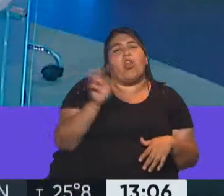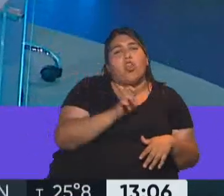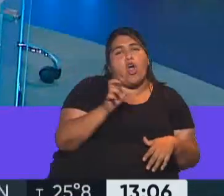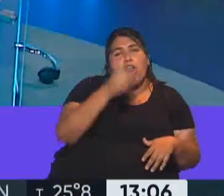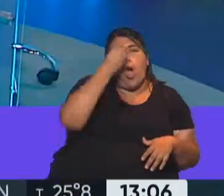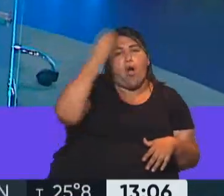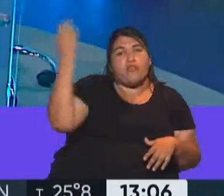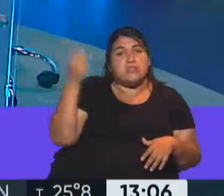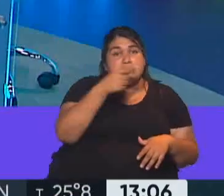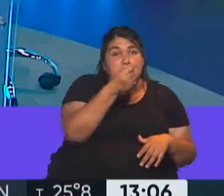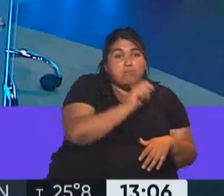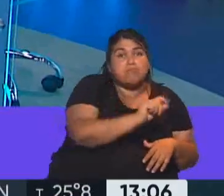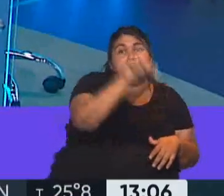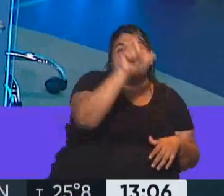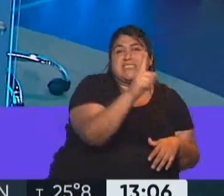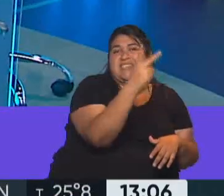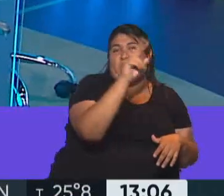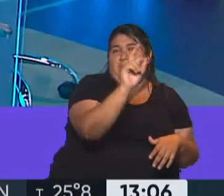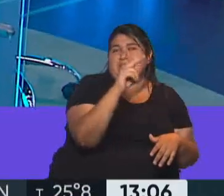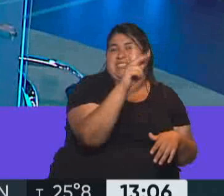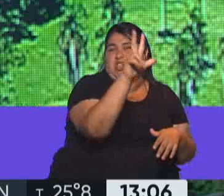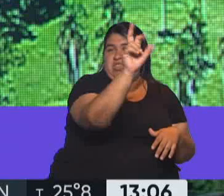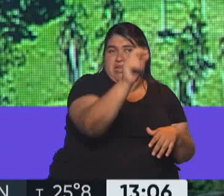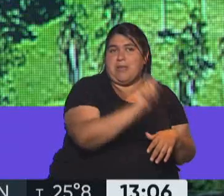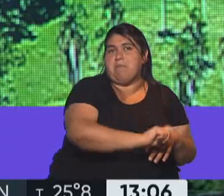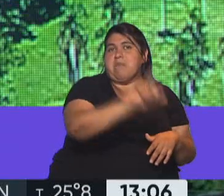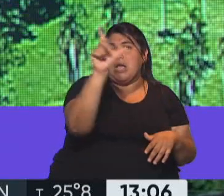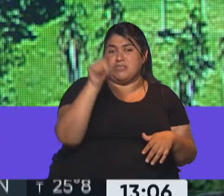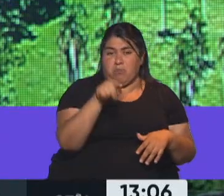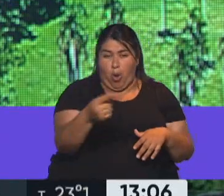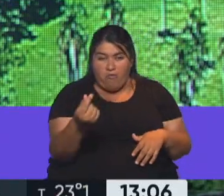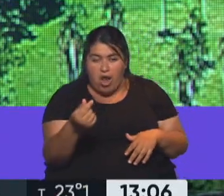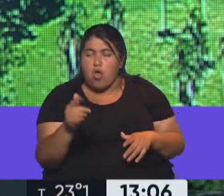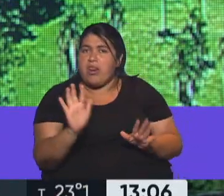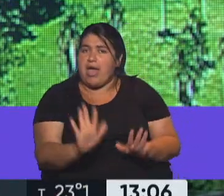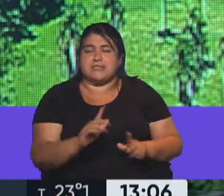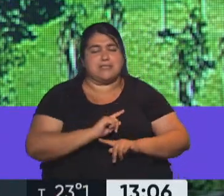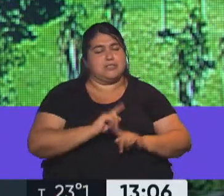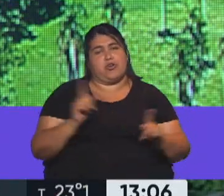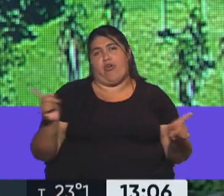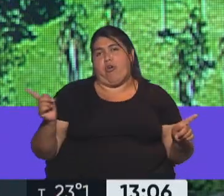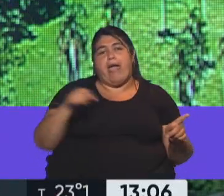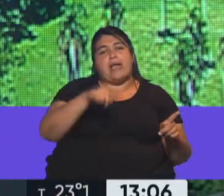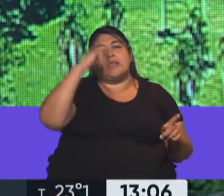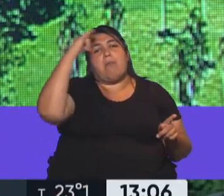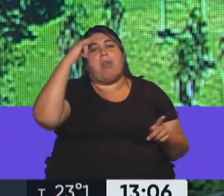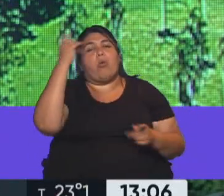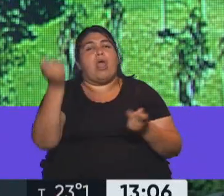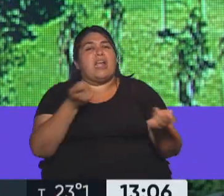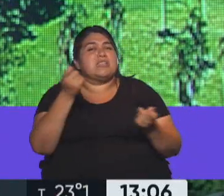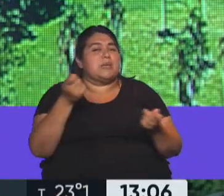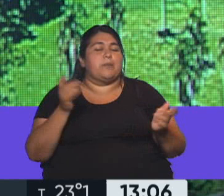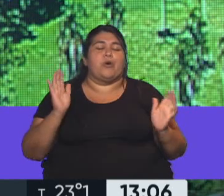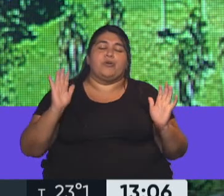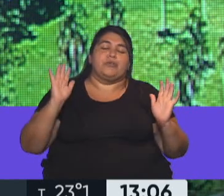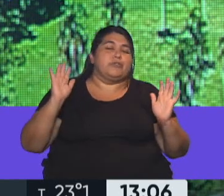se vaya a 120 a 130, digamos, te podrán pedir, pero no estos valores. Estos valores son absolutamente especulativos, se hacen con muy pocas operaciones y a